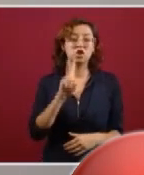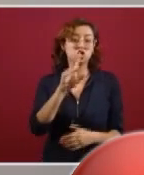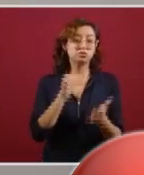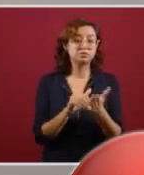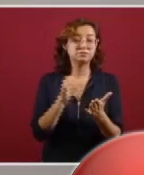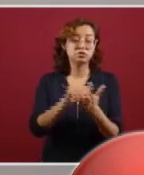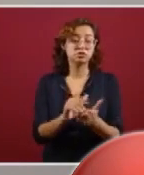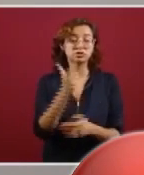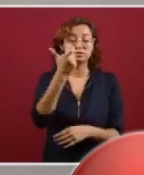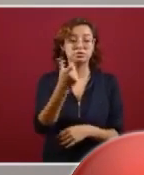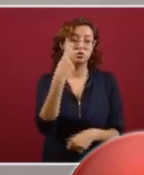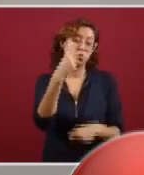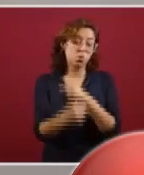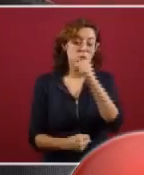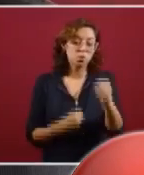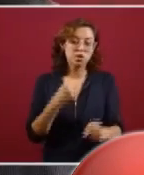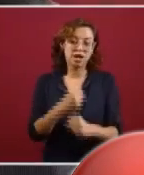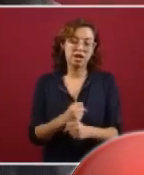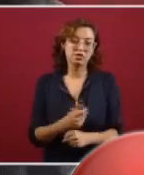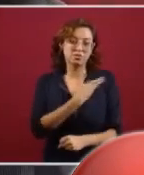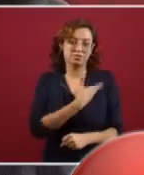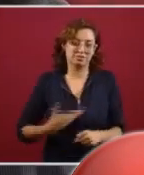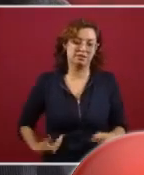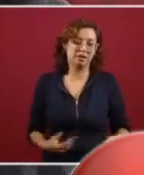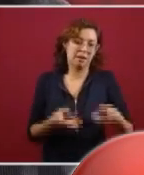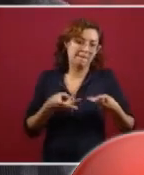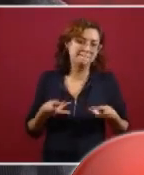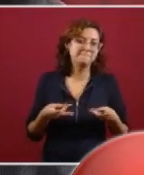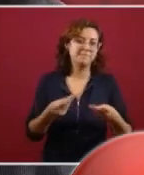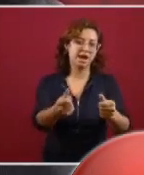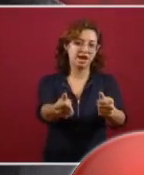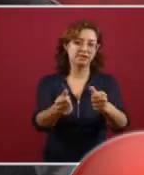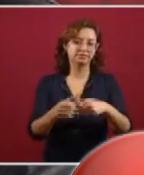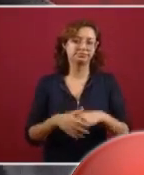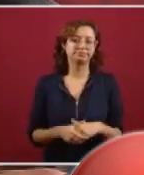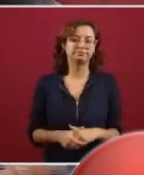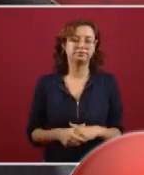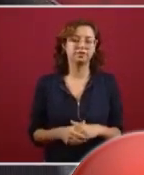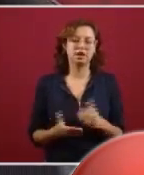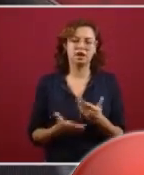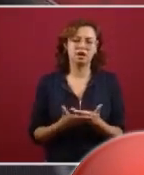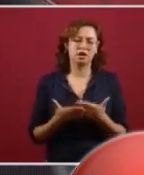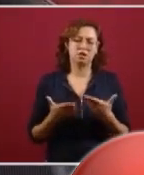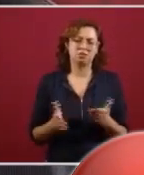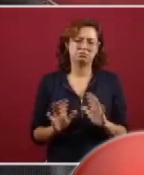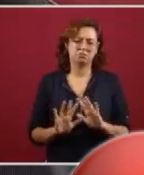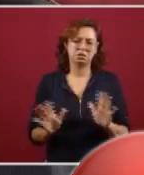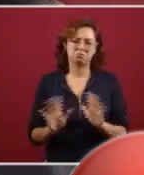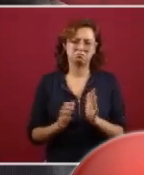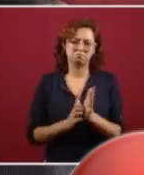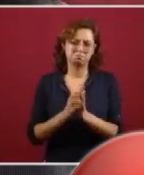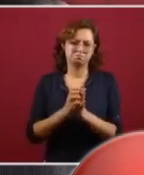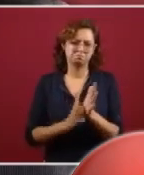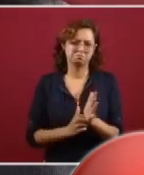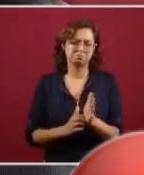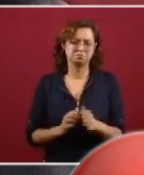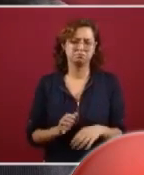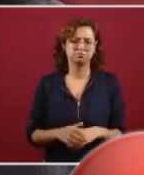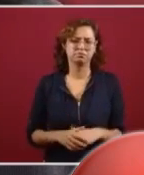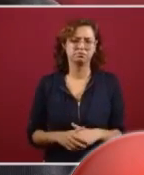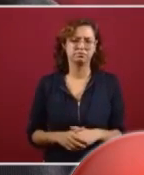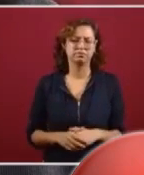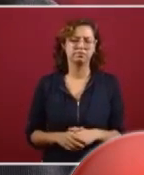año en presidencia, que ya no se está haciendo.